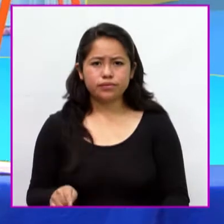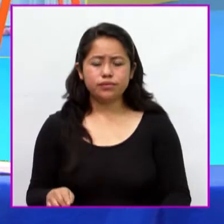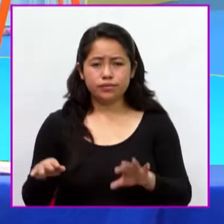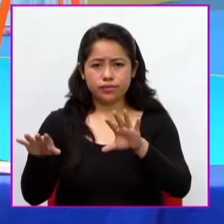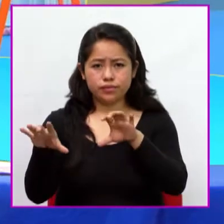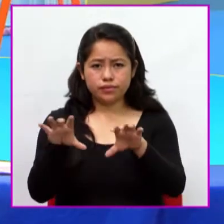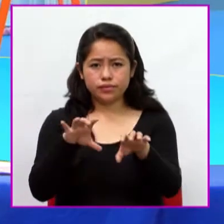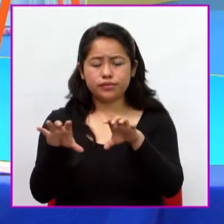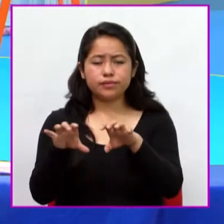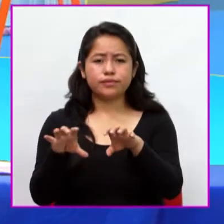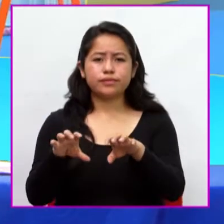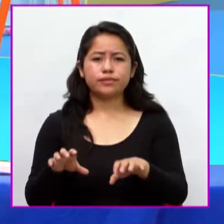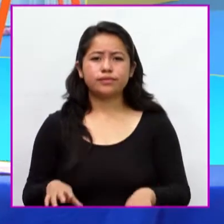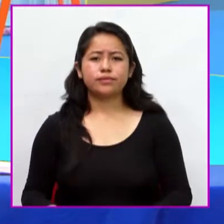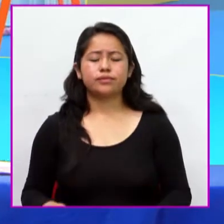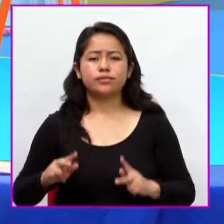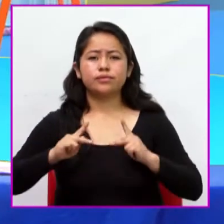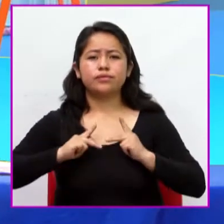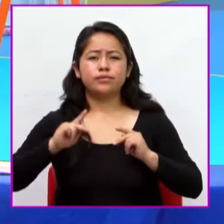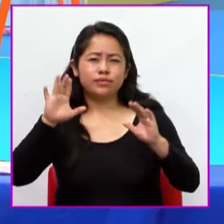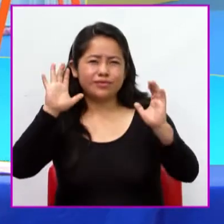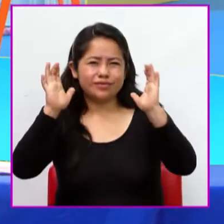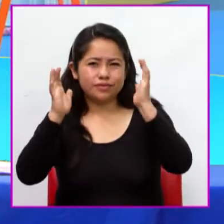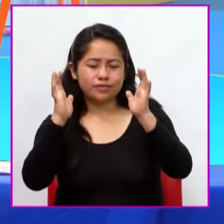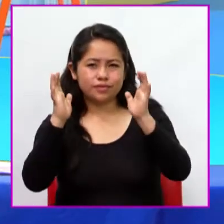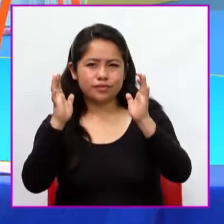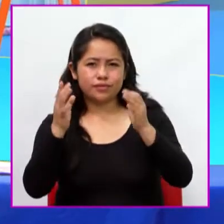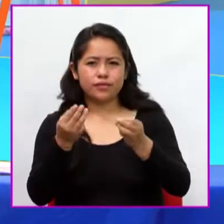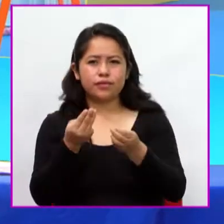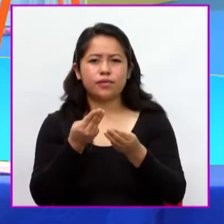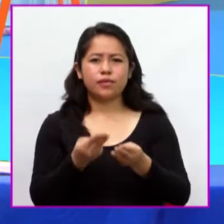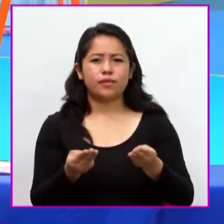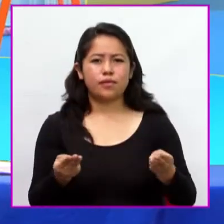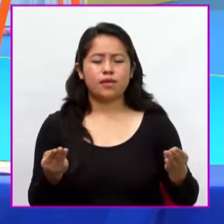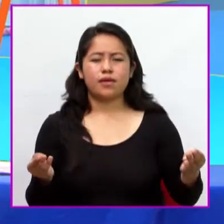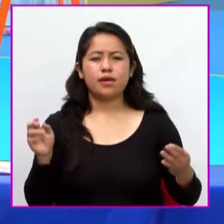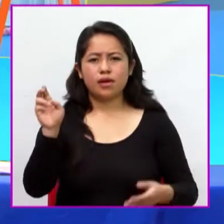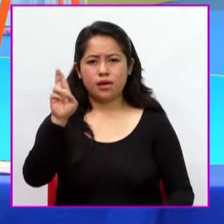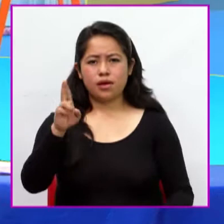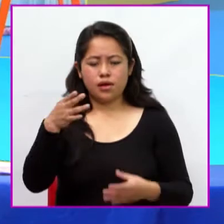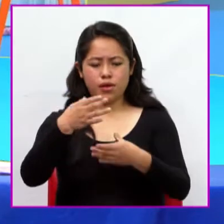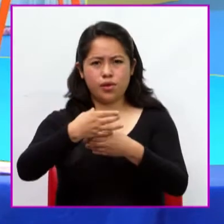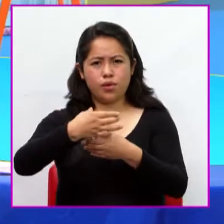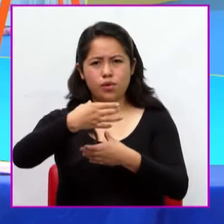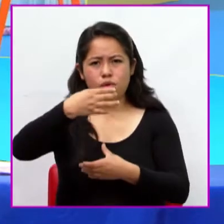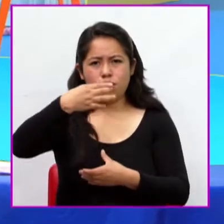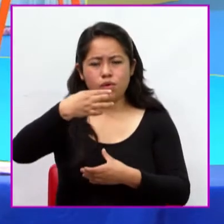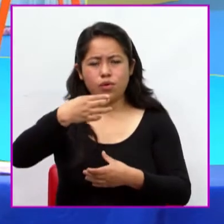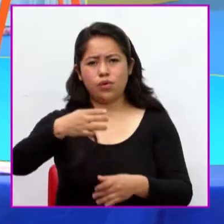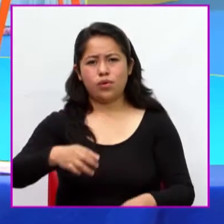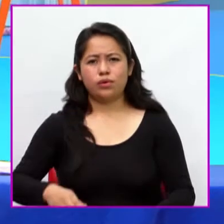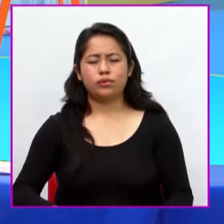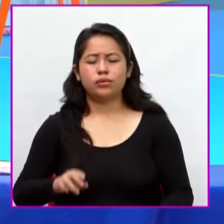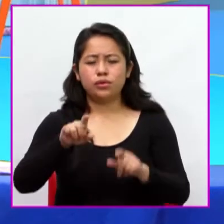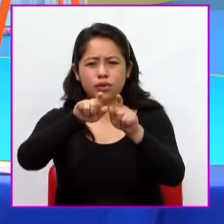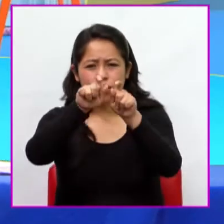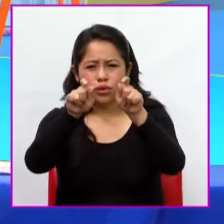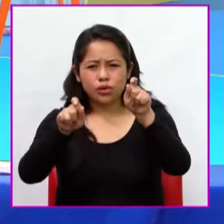casero con la ayuda de una botella PET desechable,